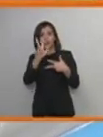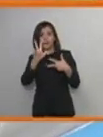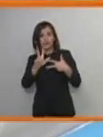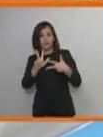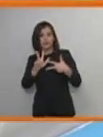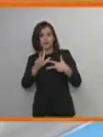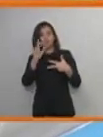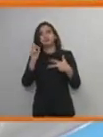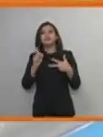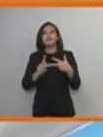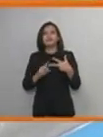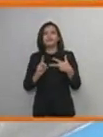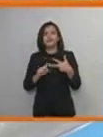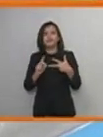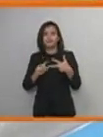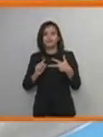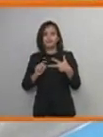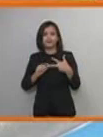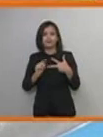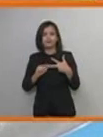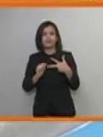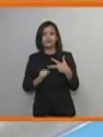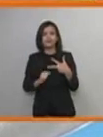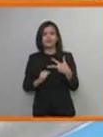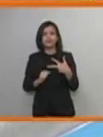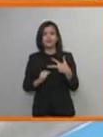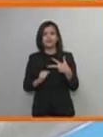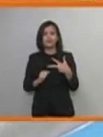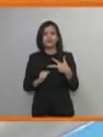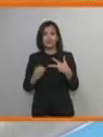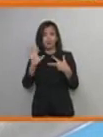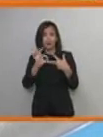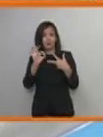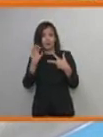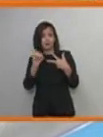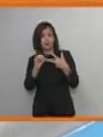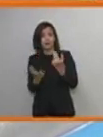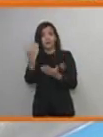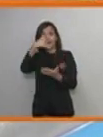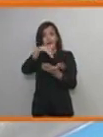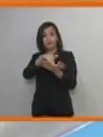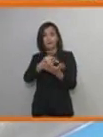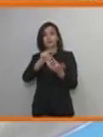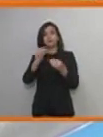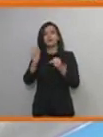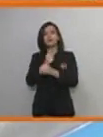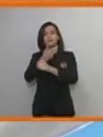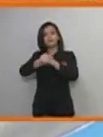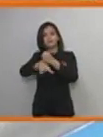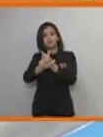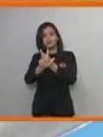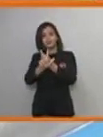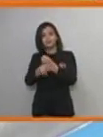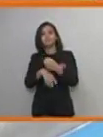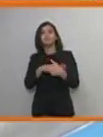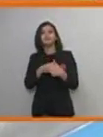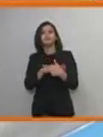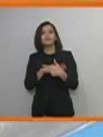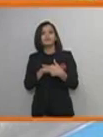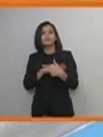el tercer y último número ganador. Este es el 90, repito con mucho gusto, los tres números ganadores en Pega